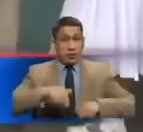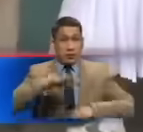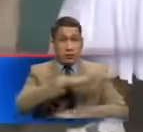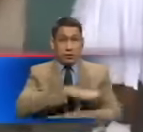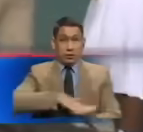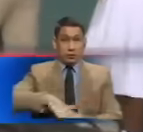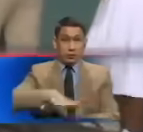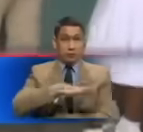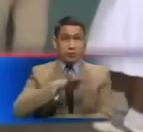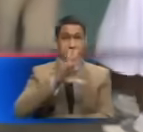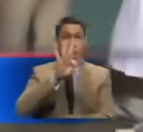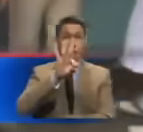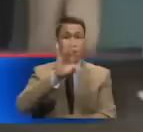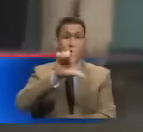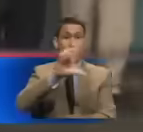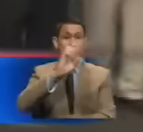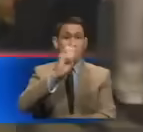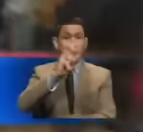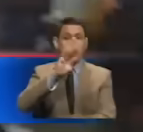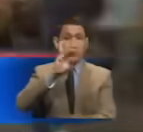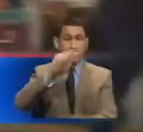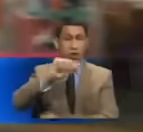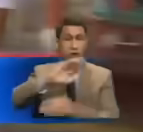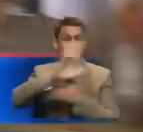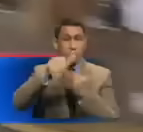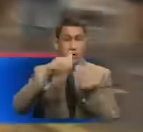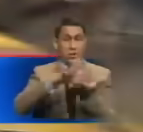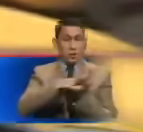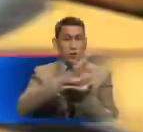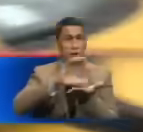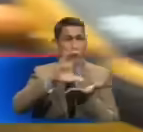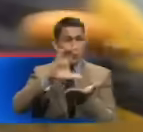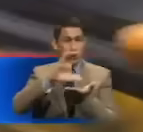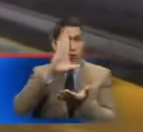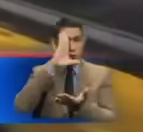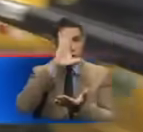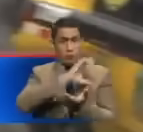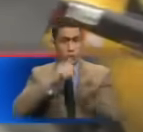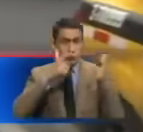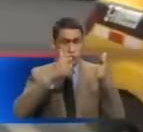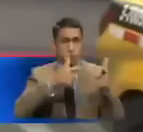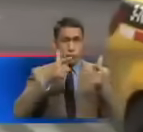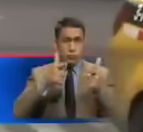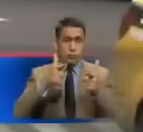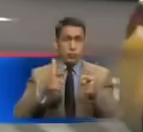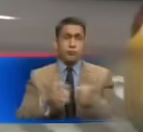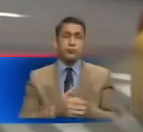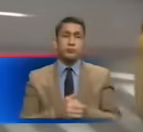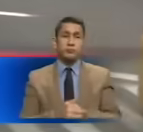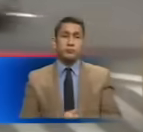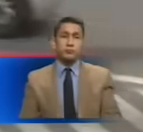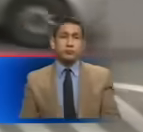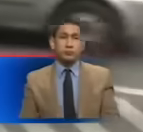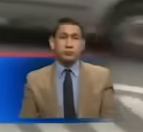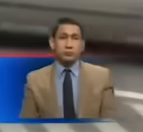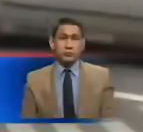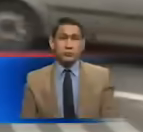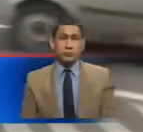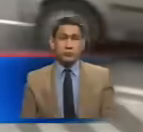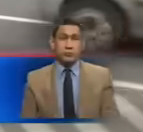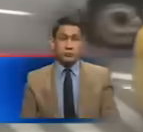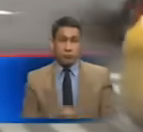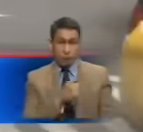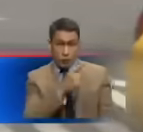todo el Distrito de Florida, en las unidades educativas que existen mayor afluencia de estudiantes. ¿Ustedes van a